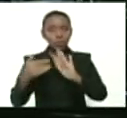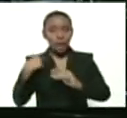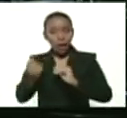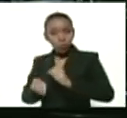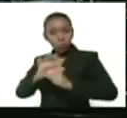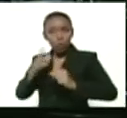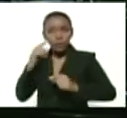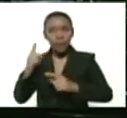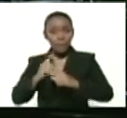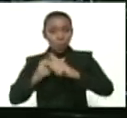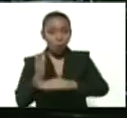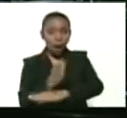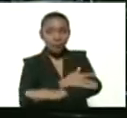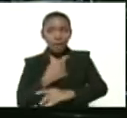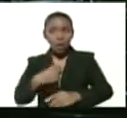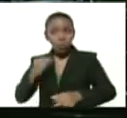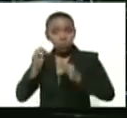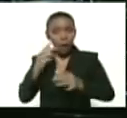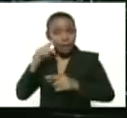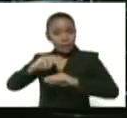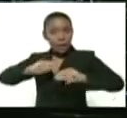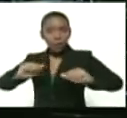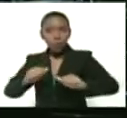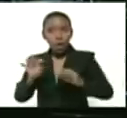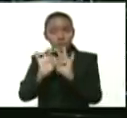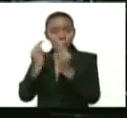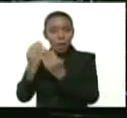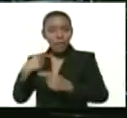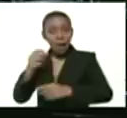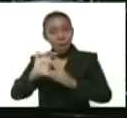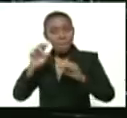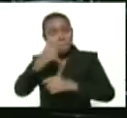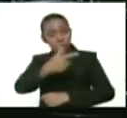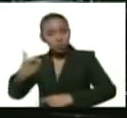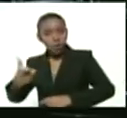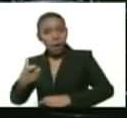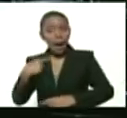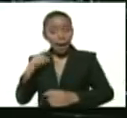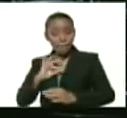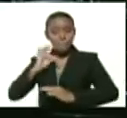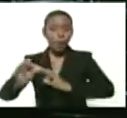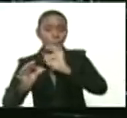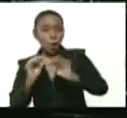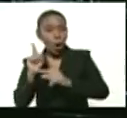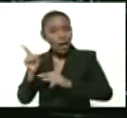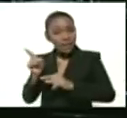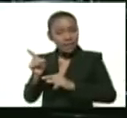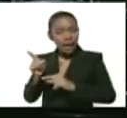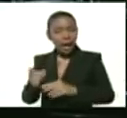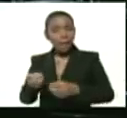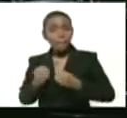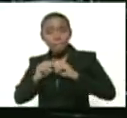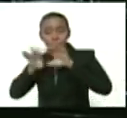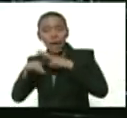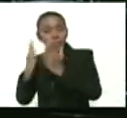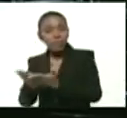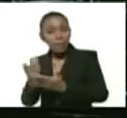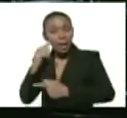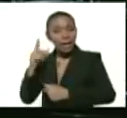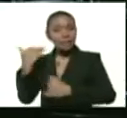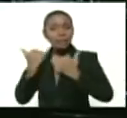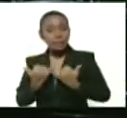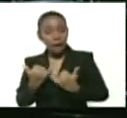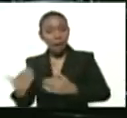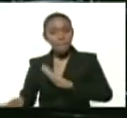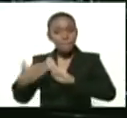el despistaje justamente en el territorio a los familiares de las personas que han sido contagiadas con esta pandemia que ya